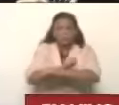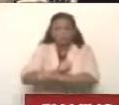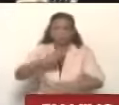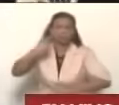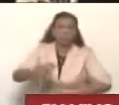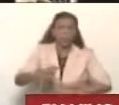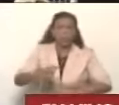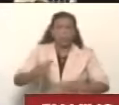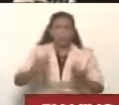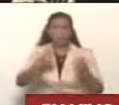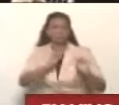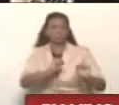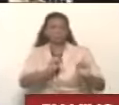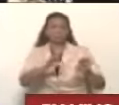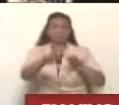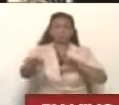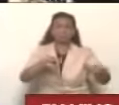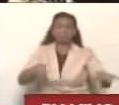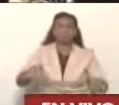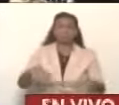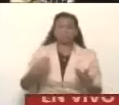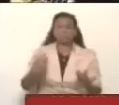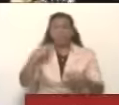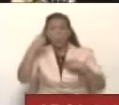y racistas.